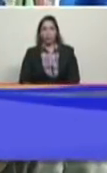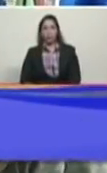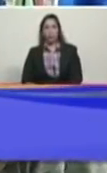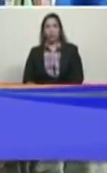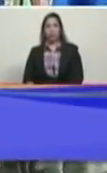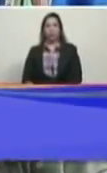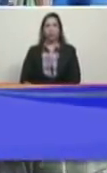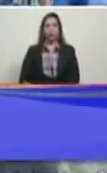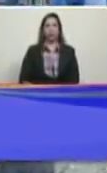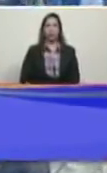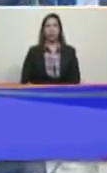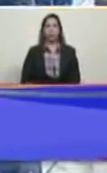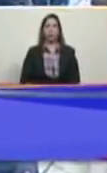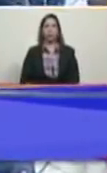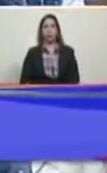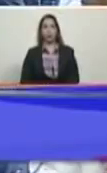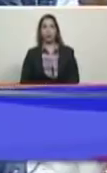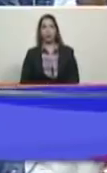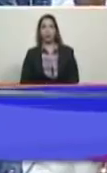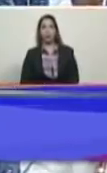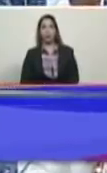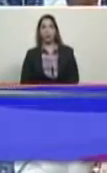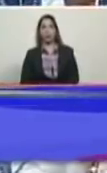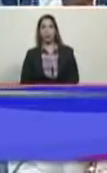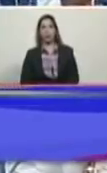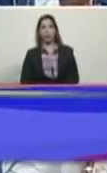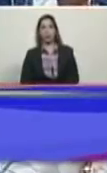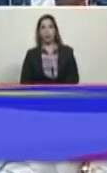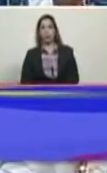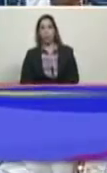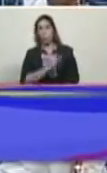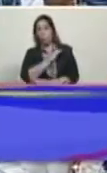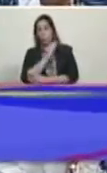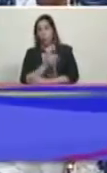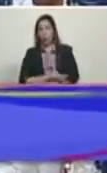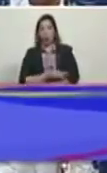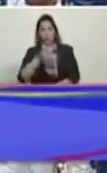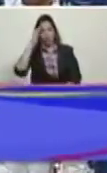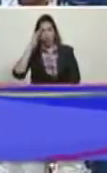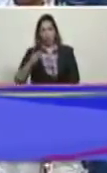Le he dicho a los jefes militares que es necesario